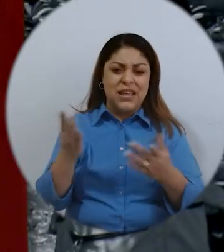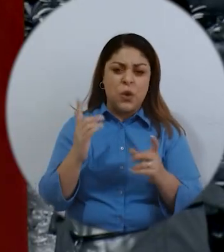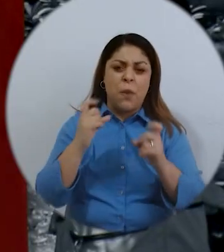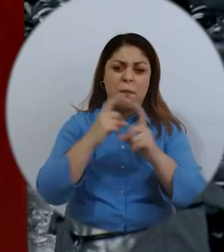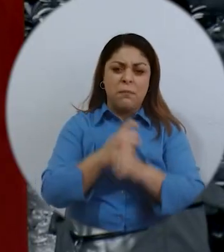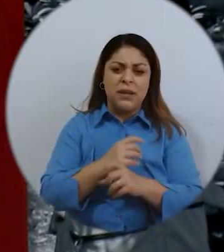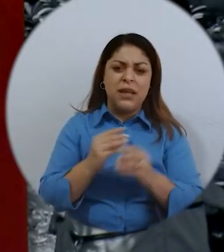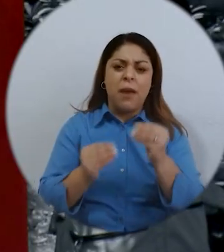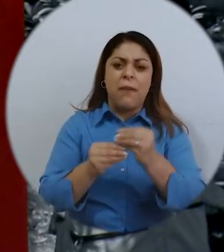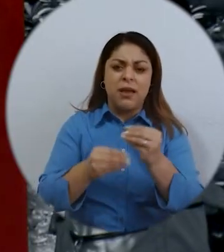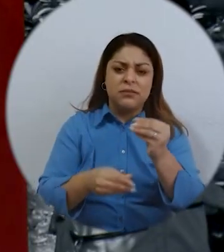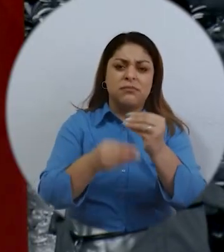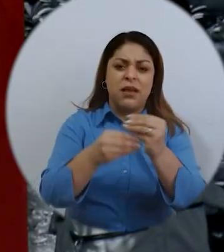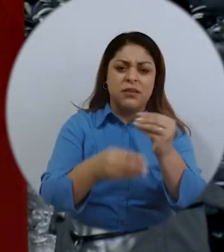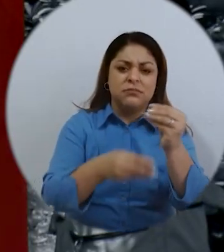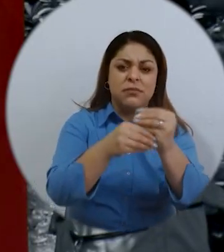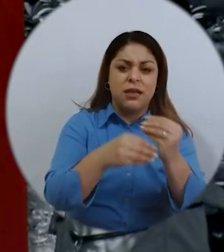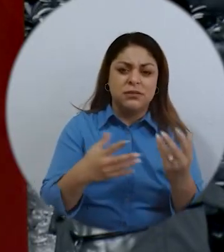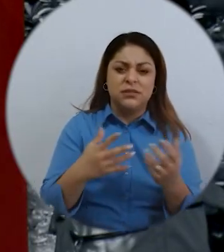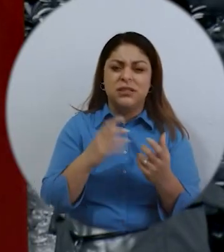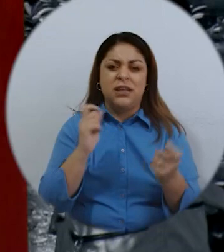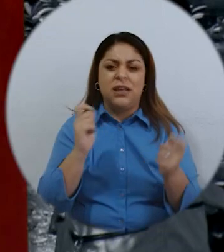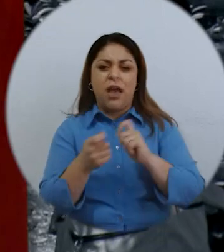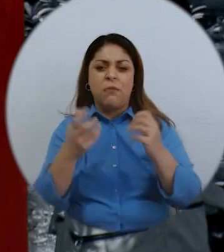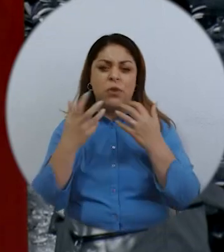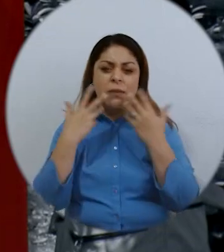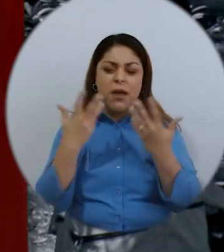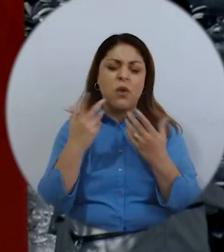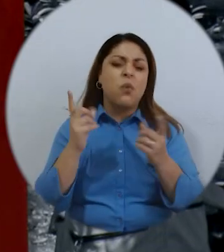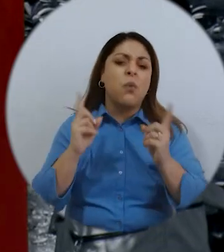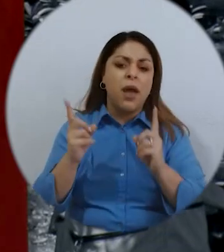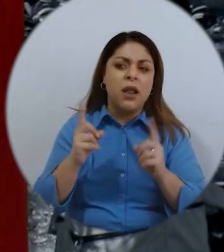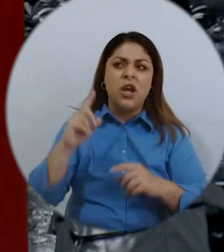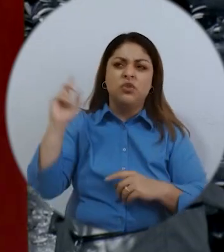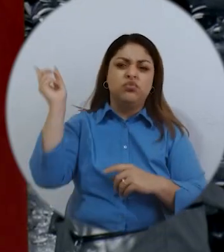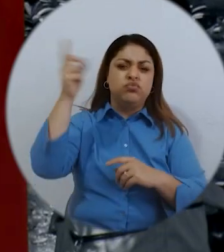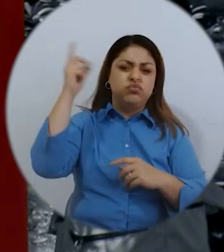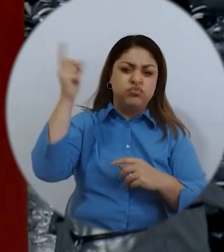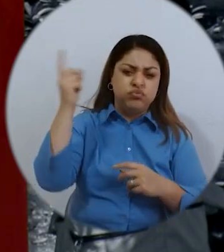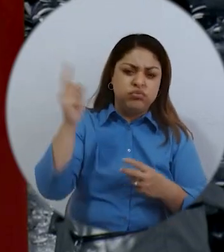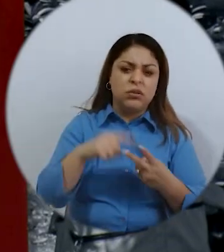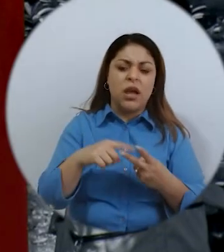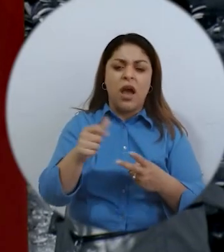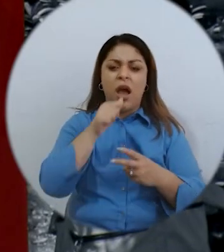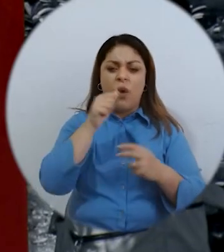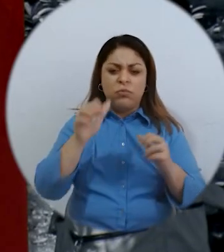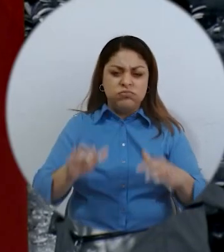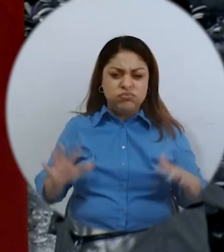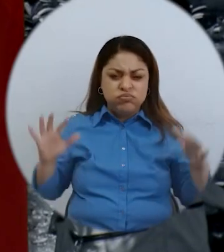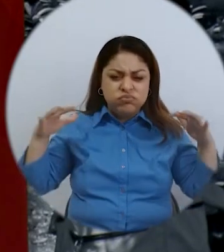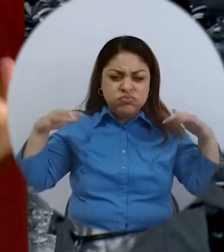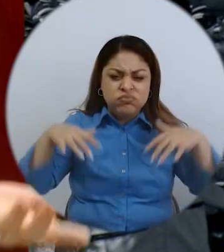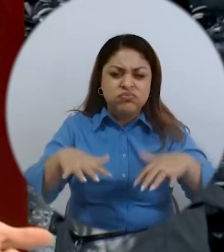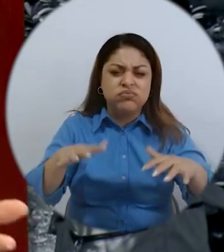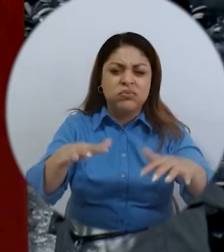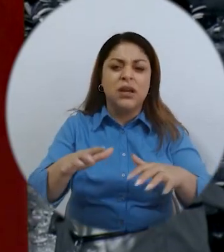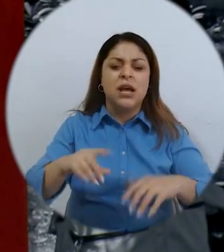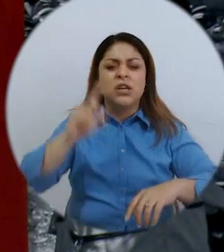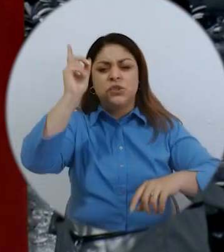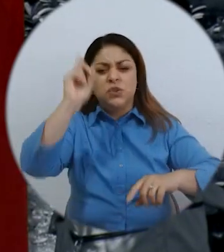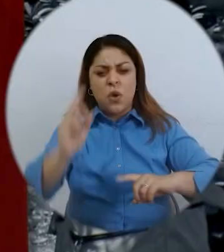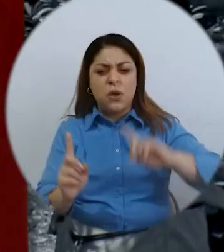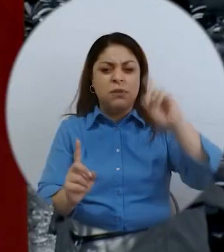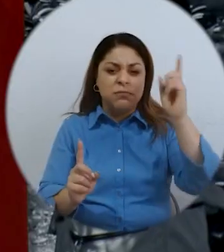complicando más a raíz de del cambio climático. Entonces, los huracanes, los tsunamis, las